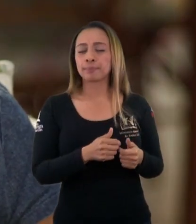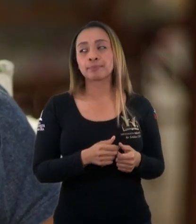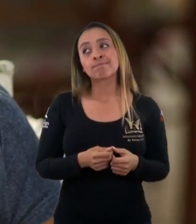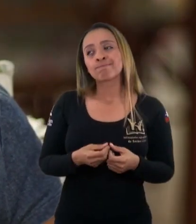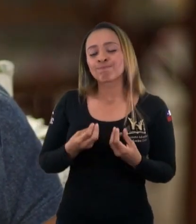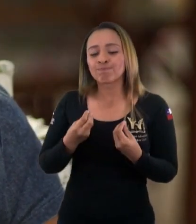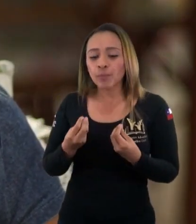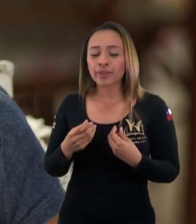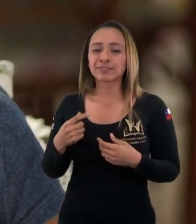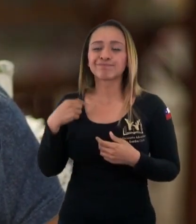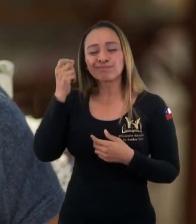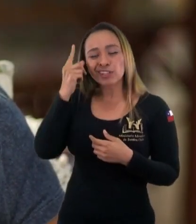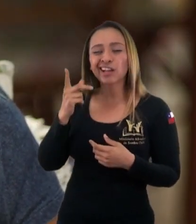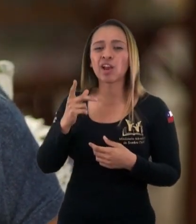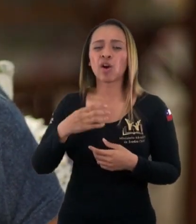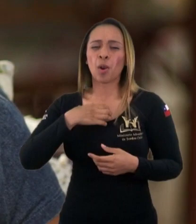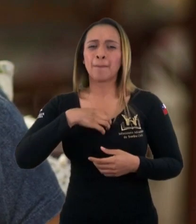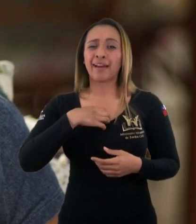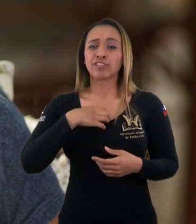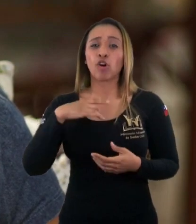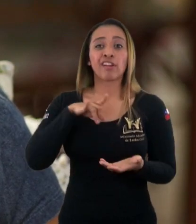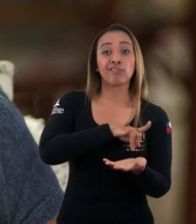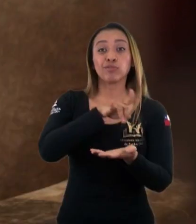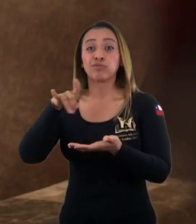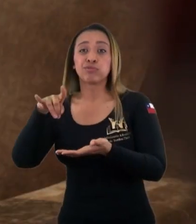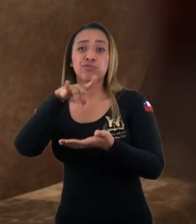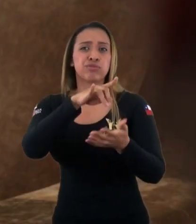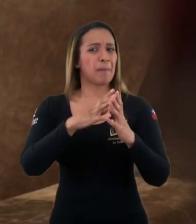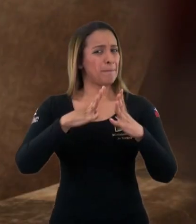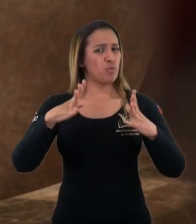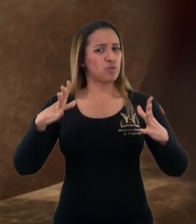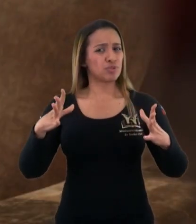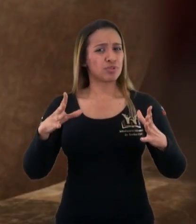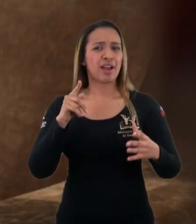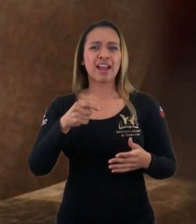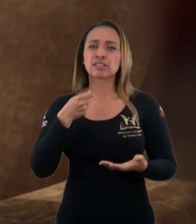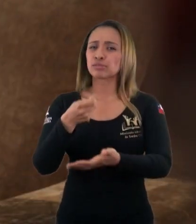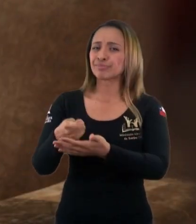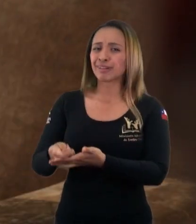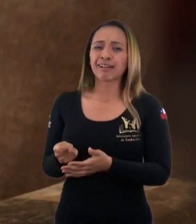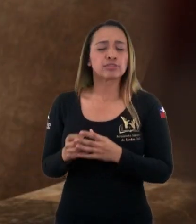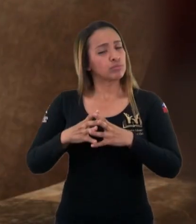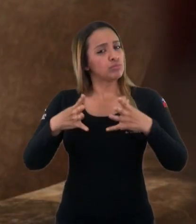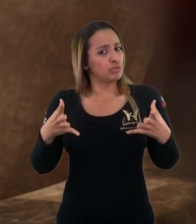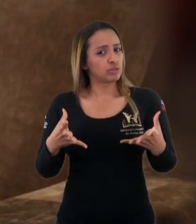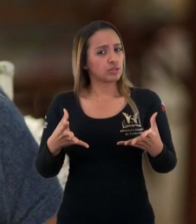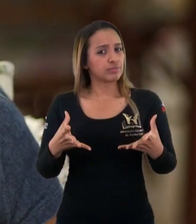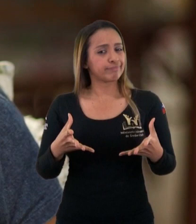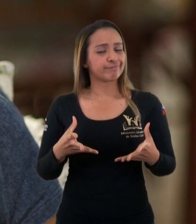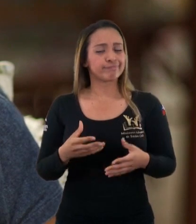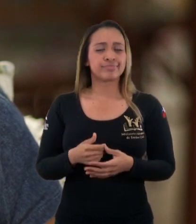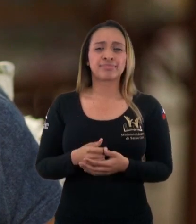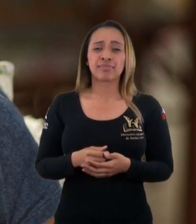Bueno, yo pienso que los pastores están viajando mucho. Eso puede aumentar los gastos de la iglesia, ¿no?